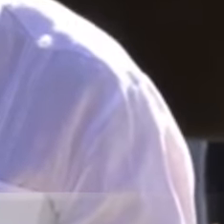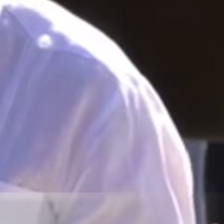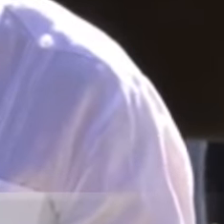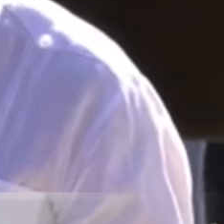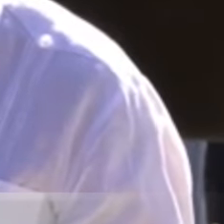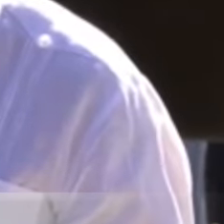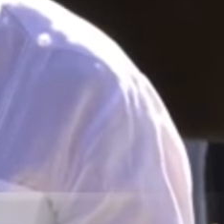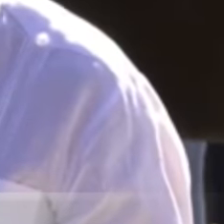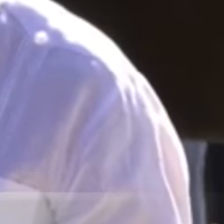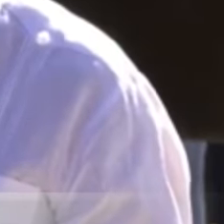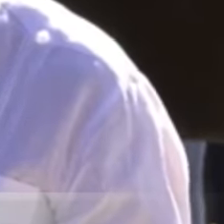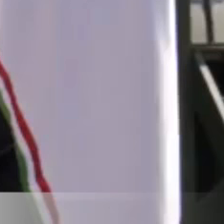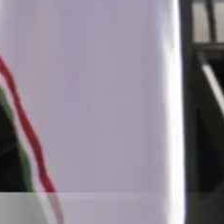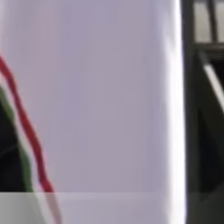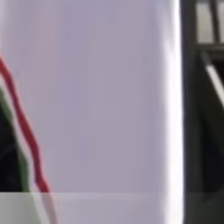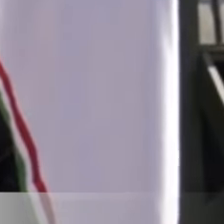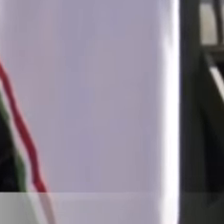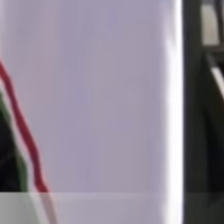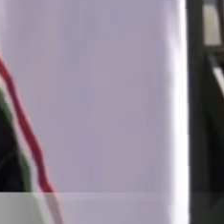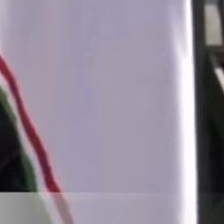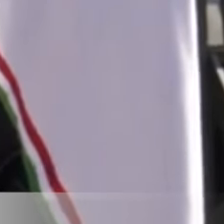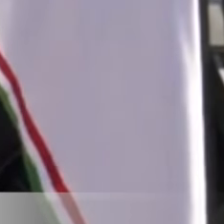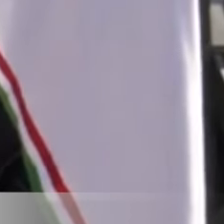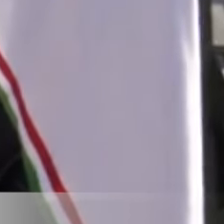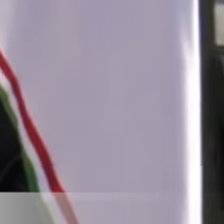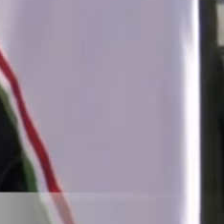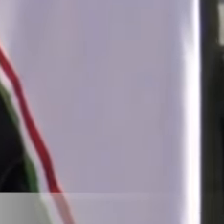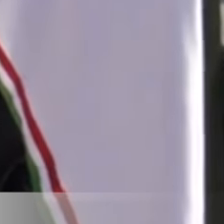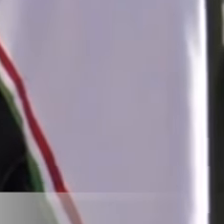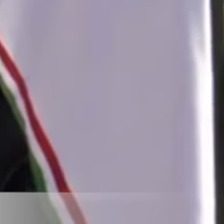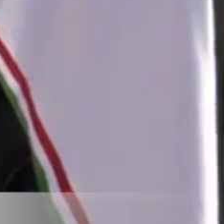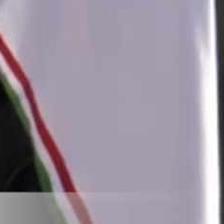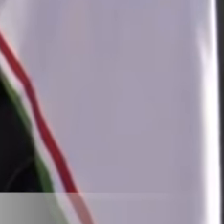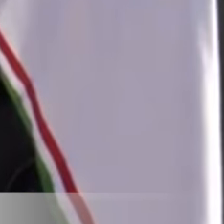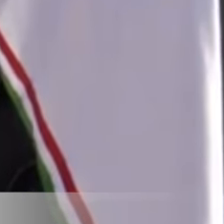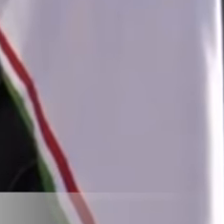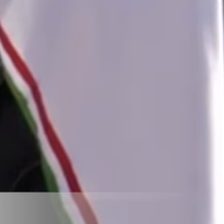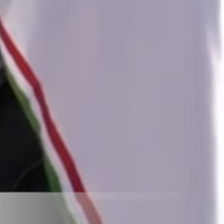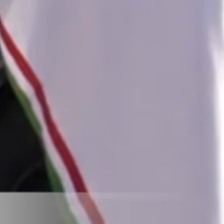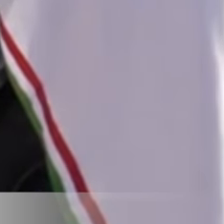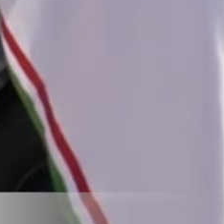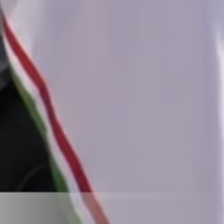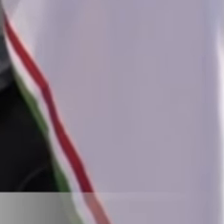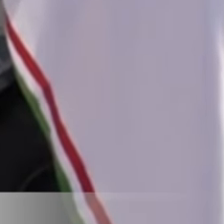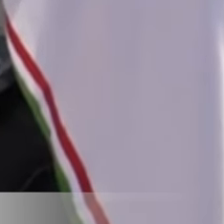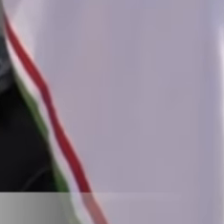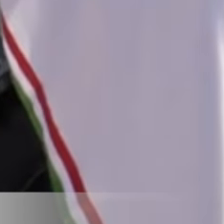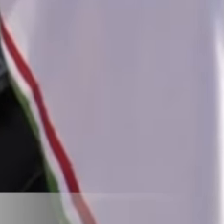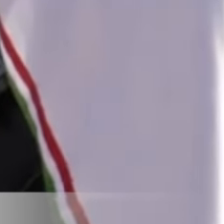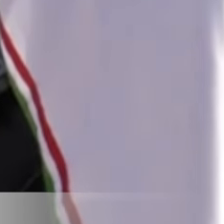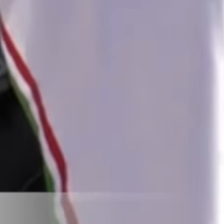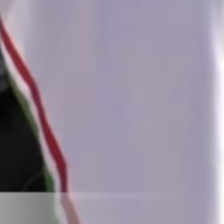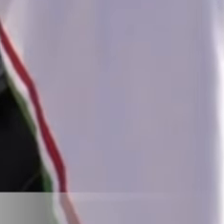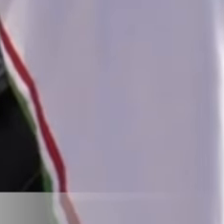veracruzanas y veracruzanos que, al igual que yo, aman profundamente a su Estado y quieren que Veracruz salga